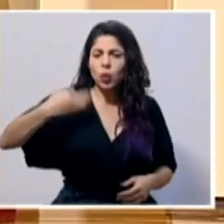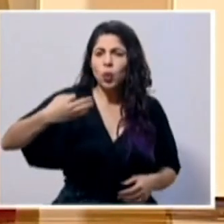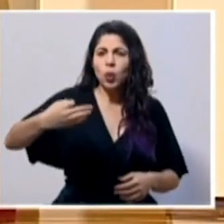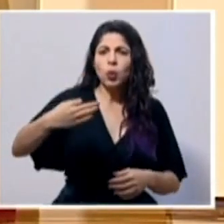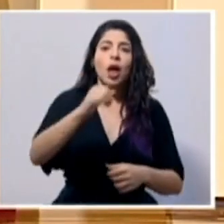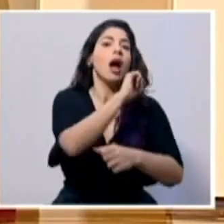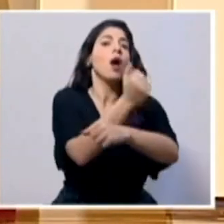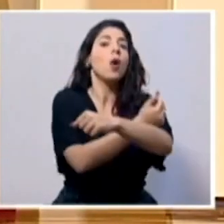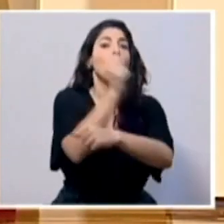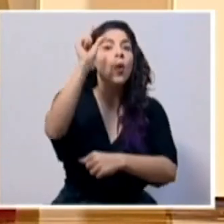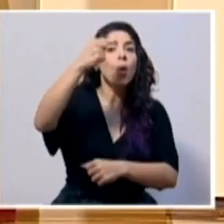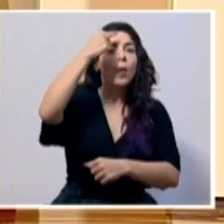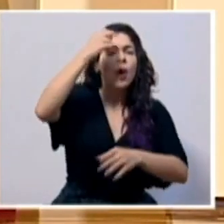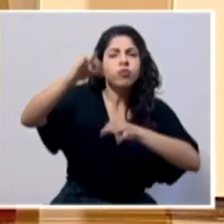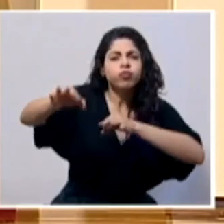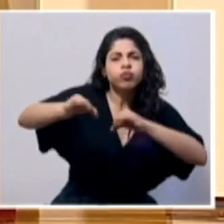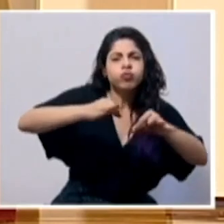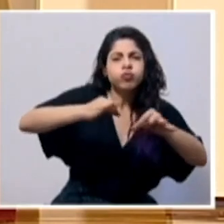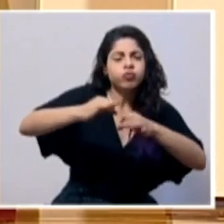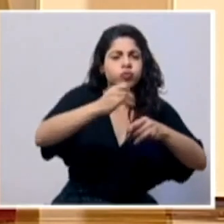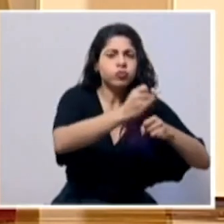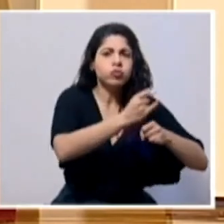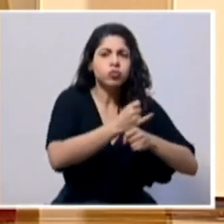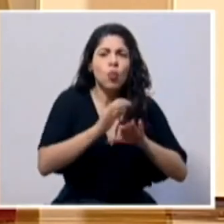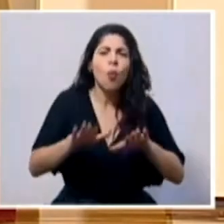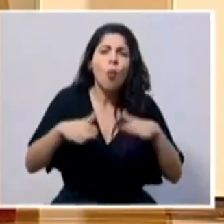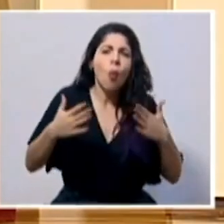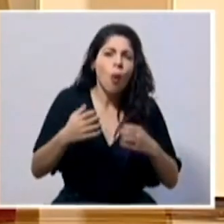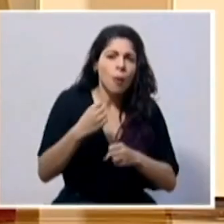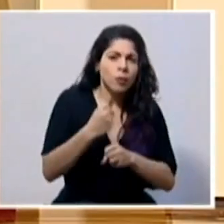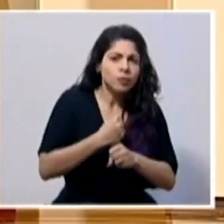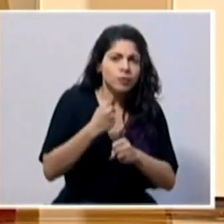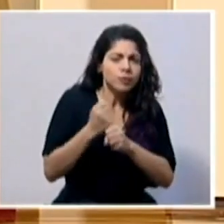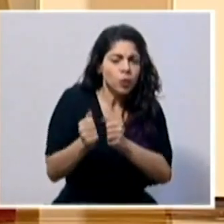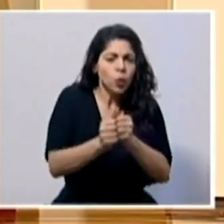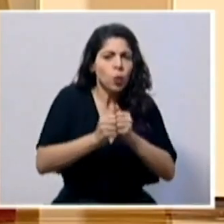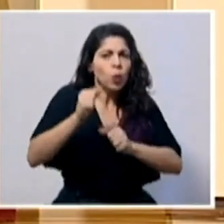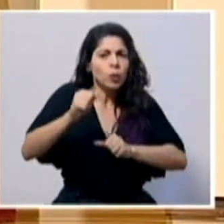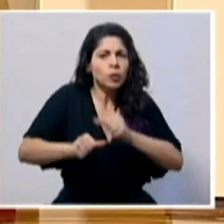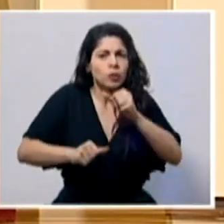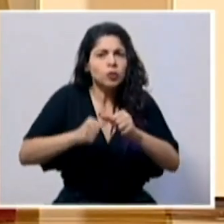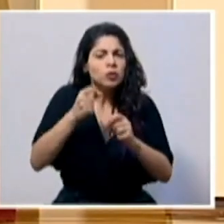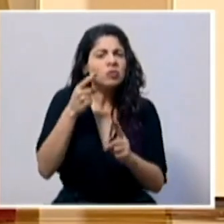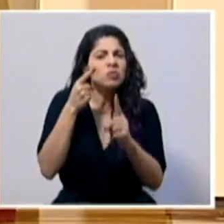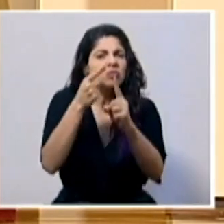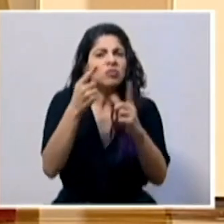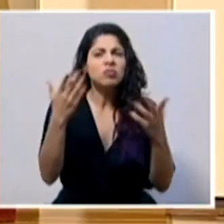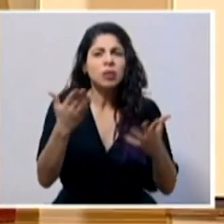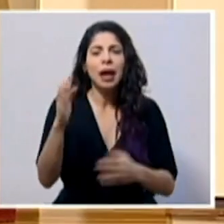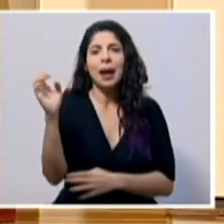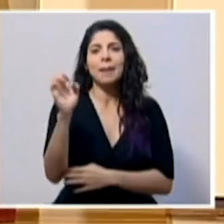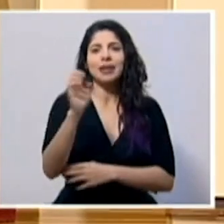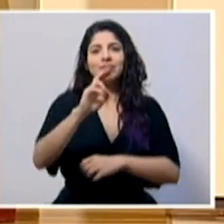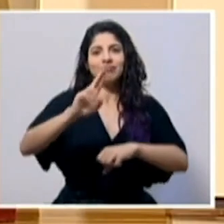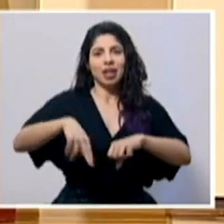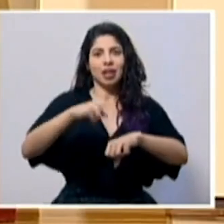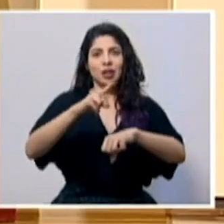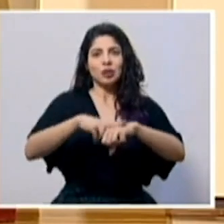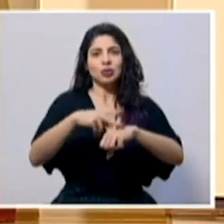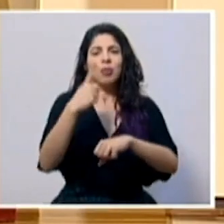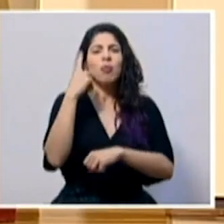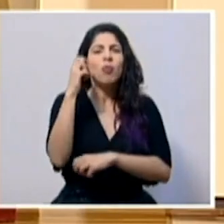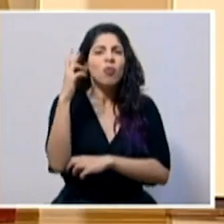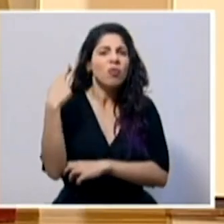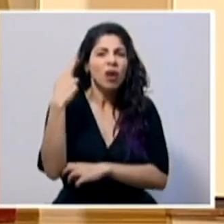donde las autoridades de gobierno detallan el trabajo interinstitucional y los esfuerzos conjuntos que se realizan para atender la emergencia nacional a raíz de